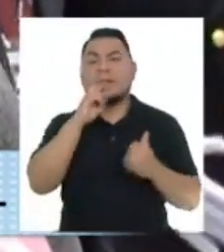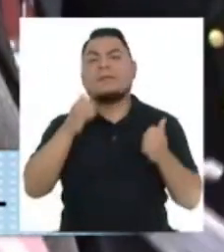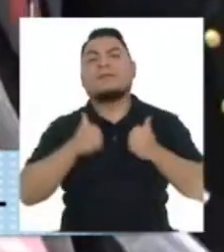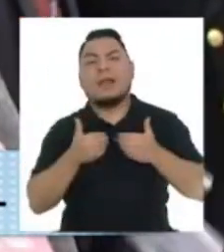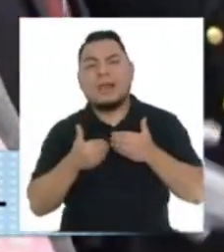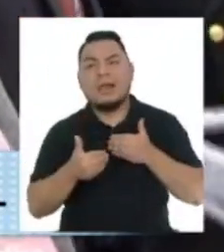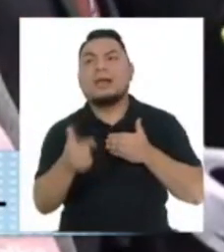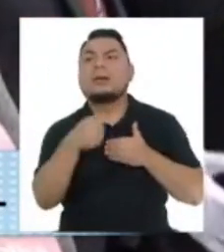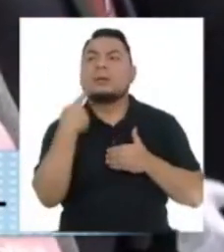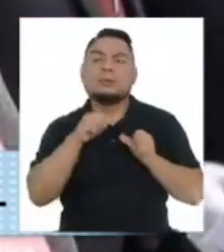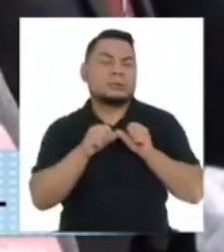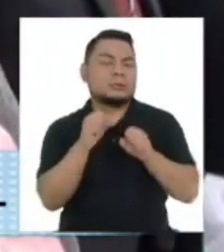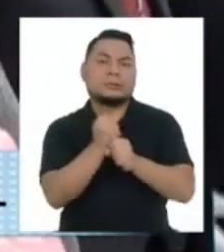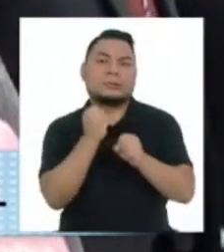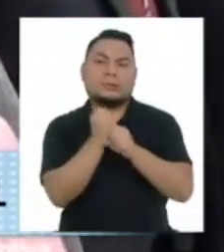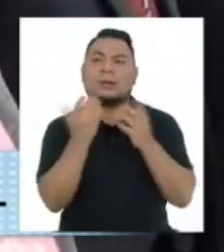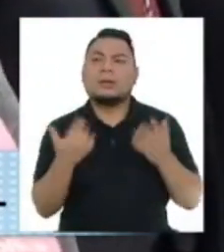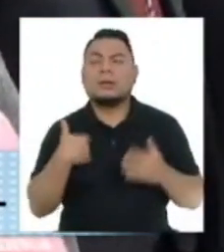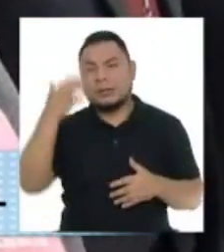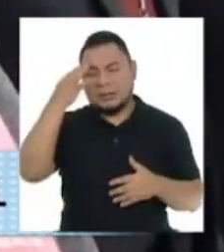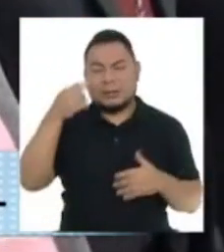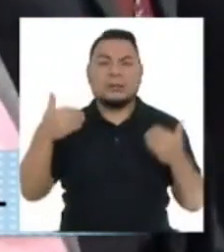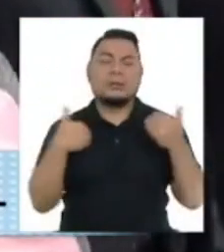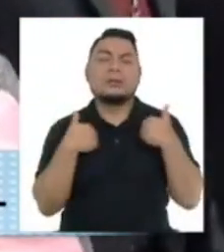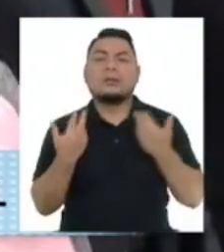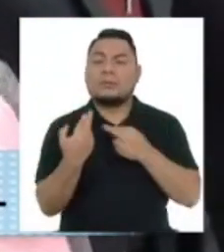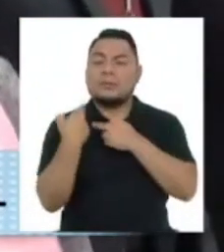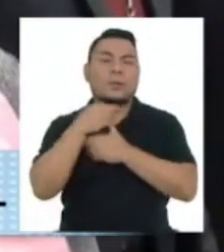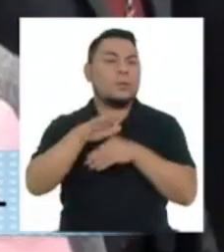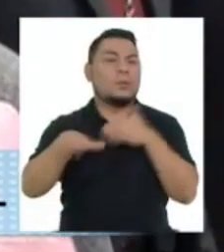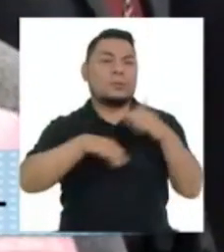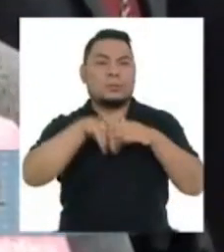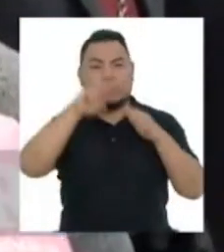que hay feriado largo, nosotros vamos a continuar trabajando y creo que tenemos que poner el hombro todos los peruanos.